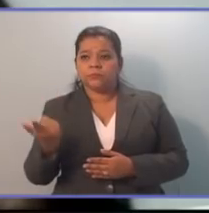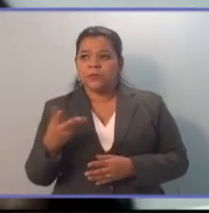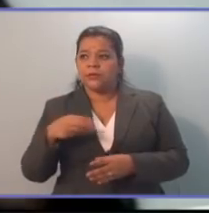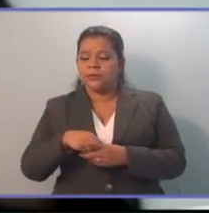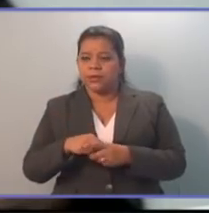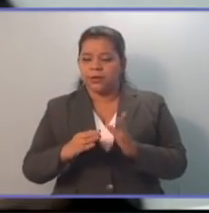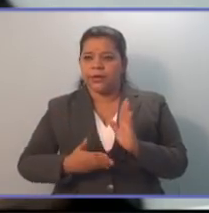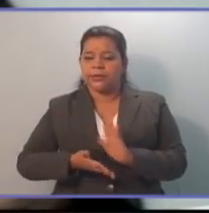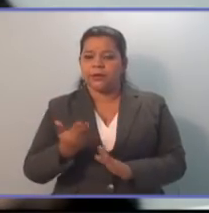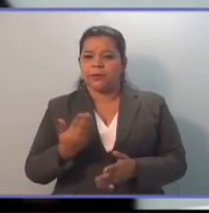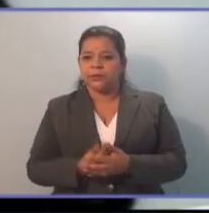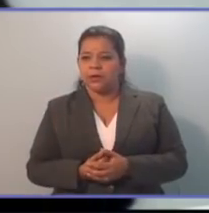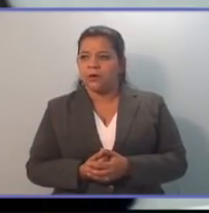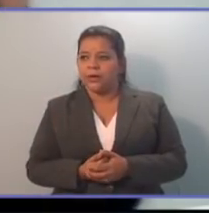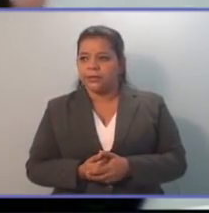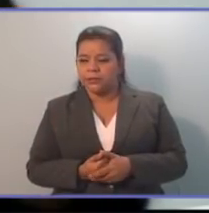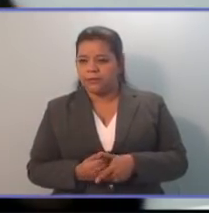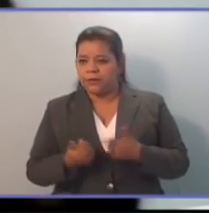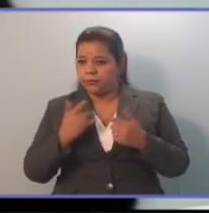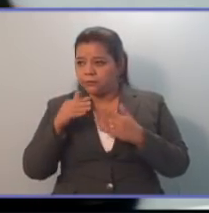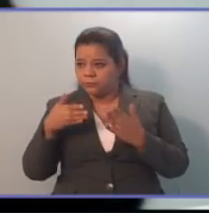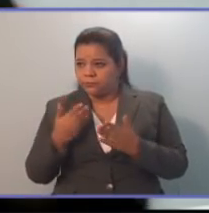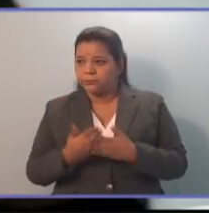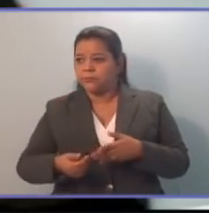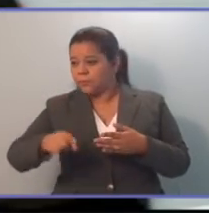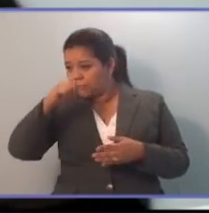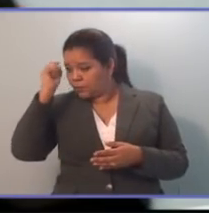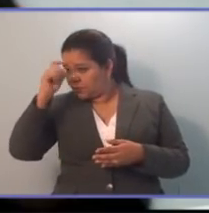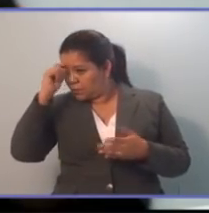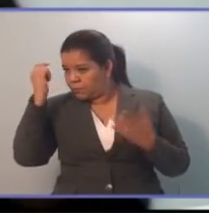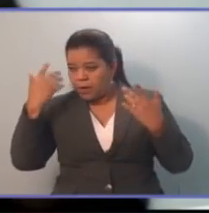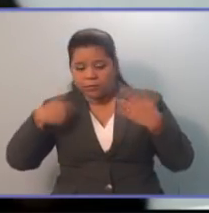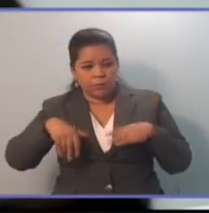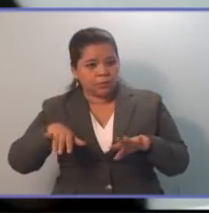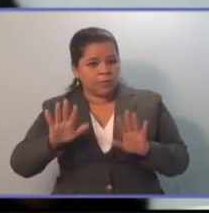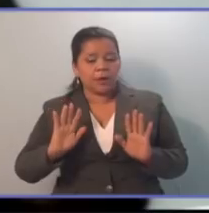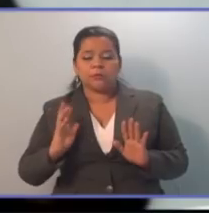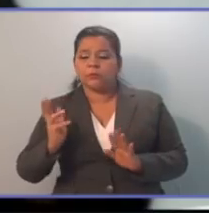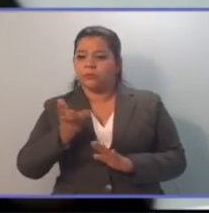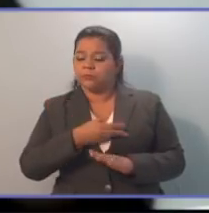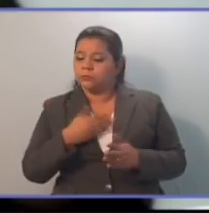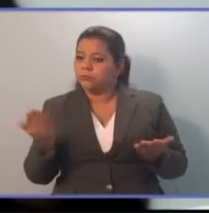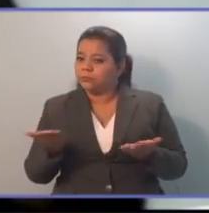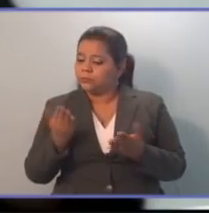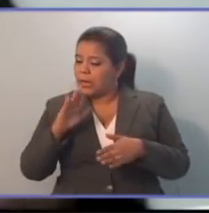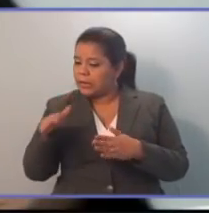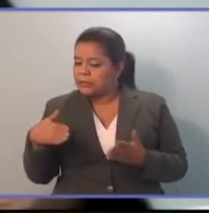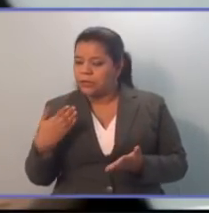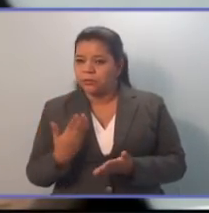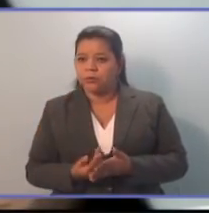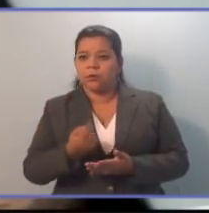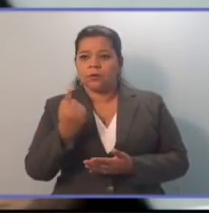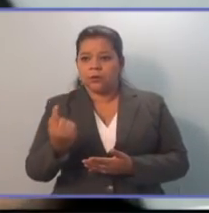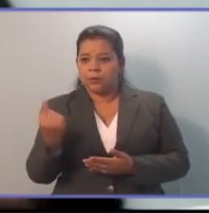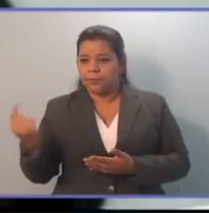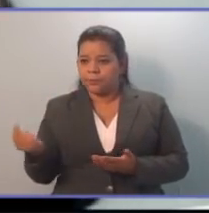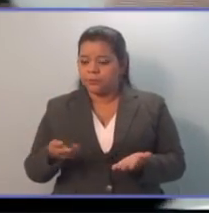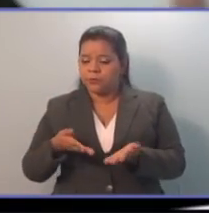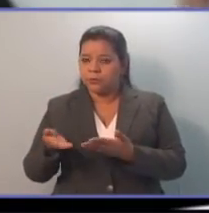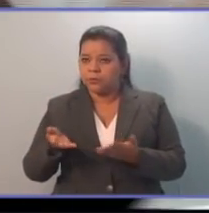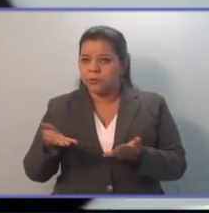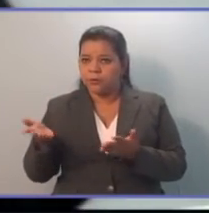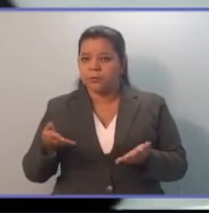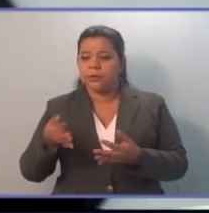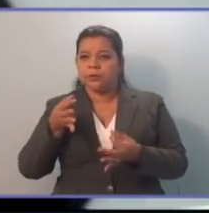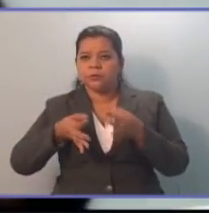del día a día, del trabajo normal que desempeñamos todos los servidores y servidoras judiciales. Eso es